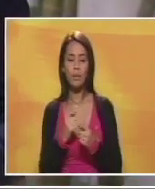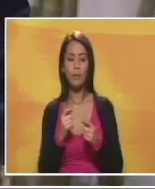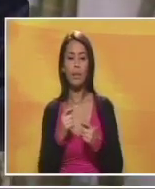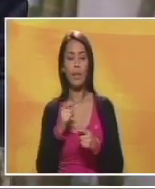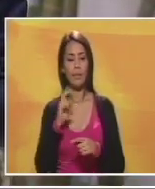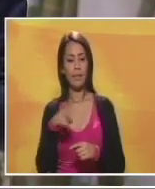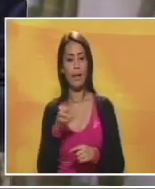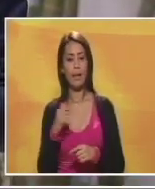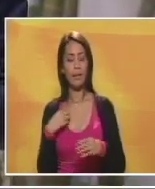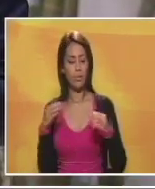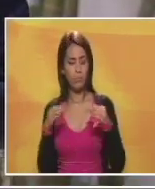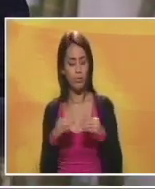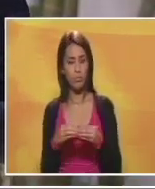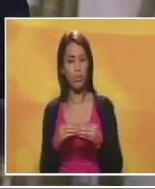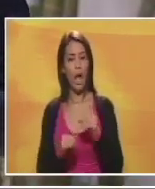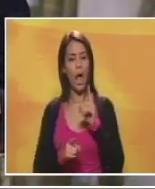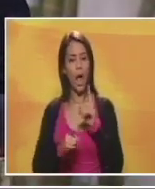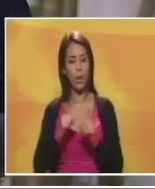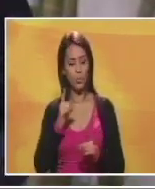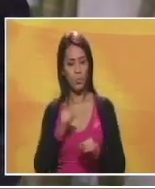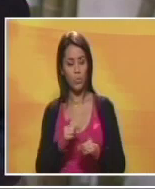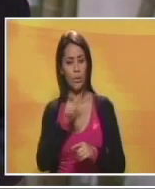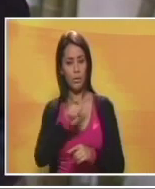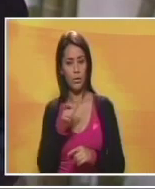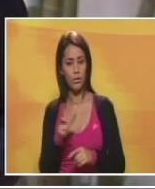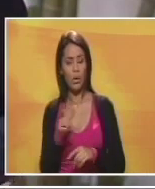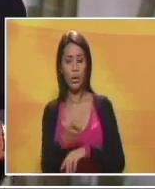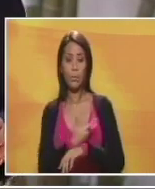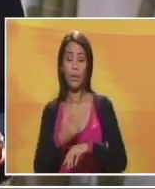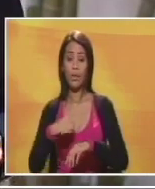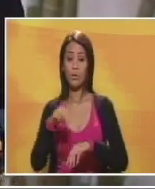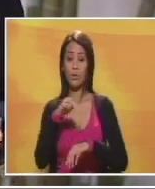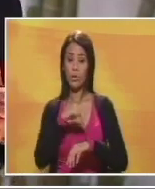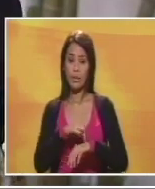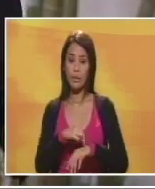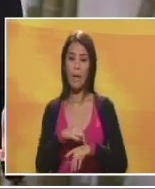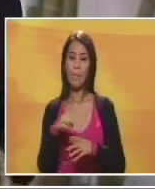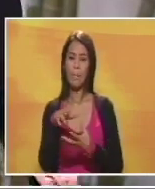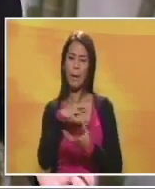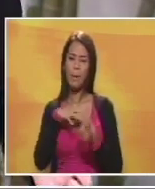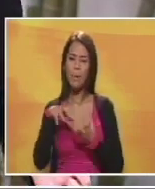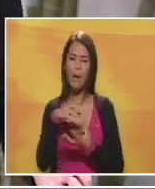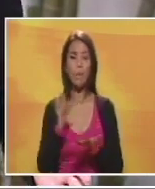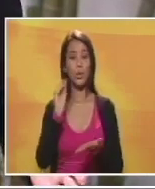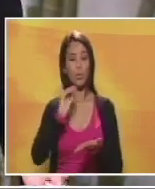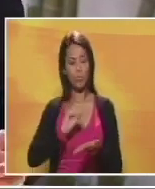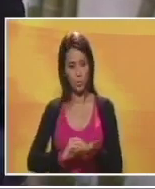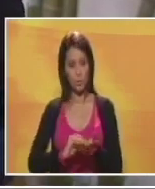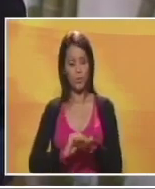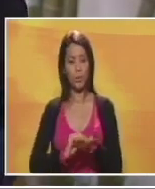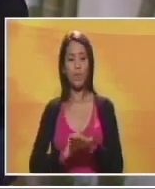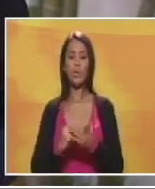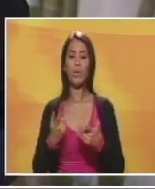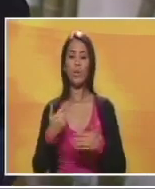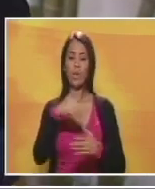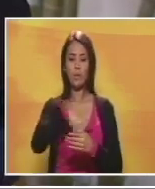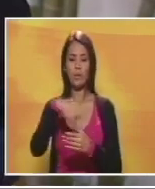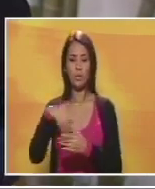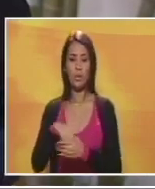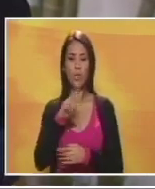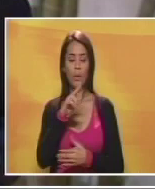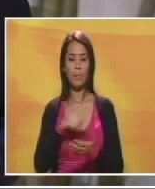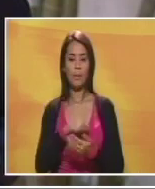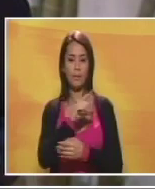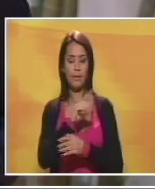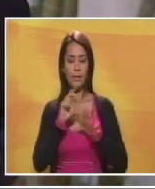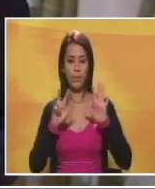Falcón ya se han reunido con algunos dirigentes del gobierno nacional para evitar que hechos similares se repitan durante la contienda electoral de este